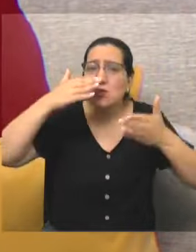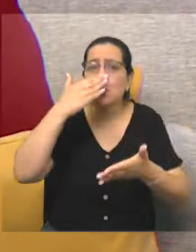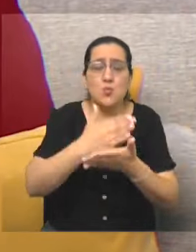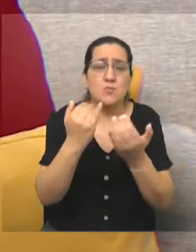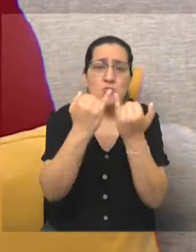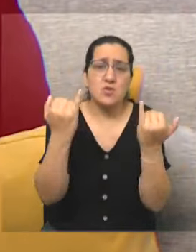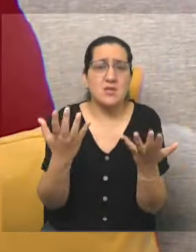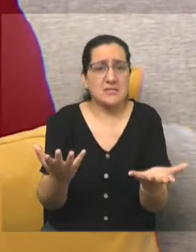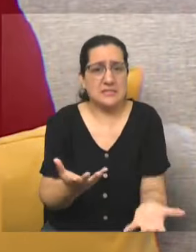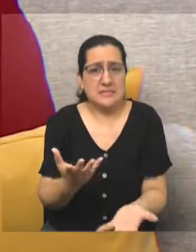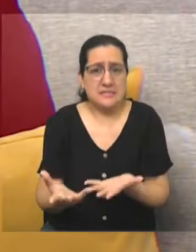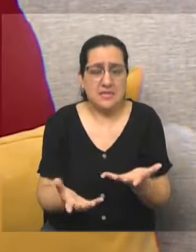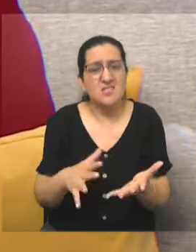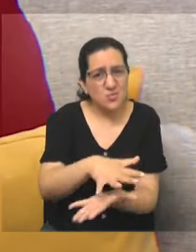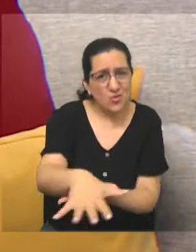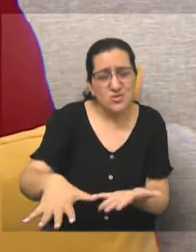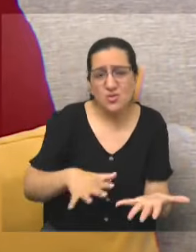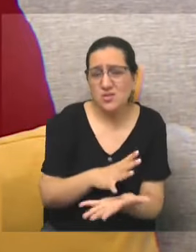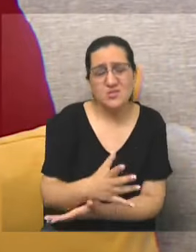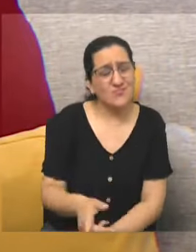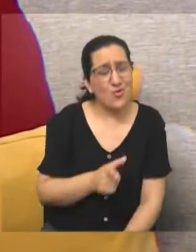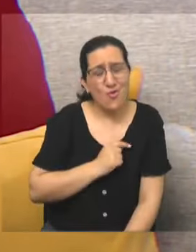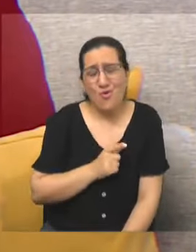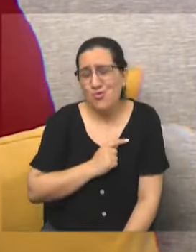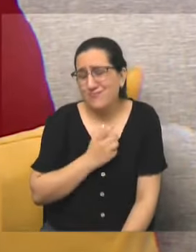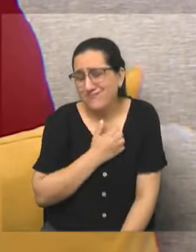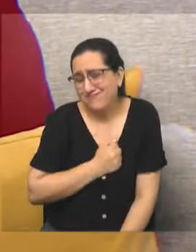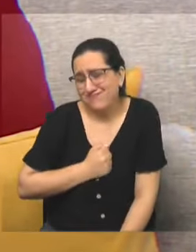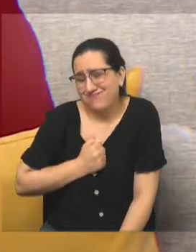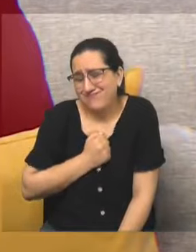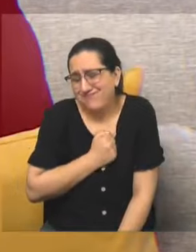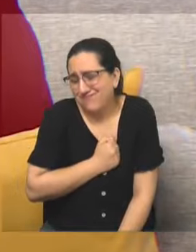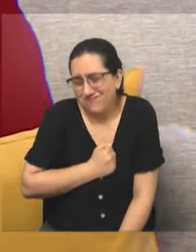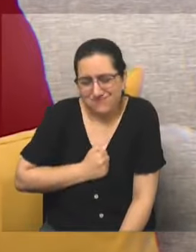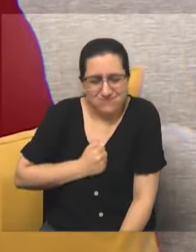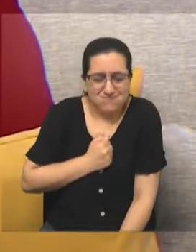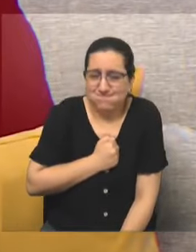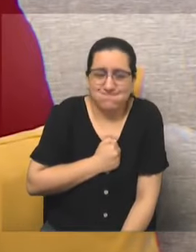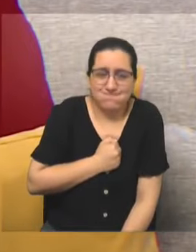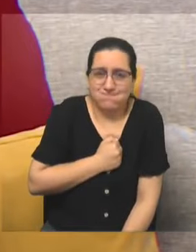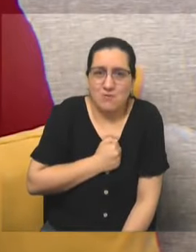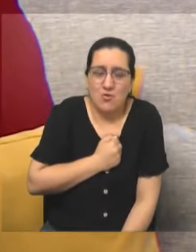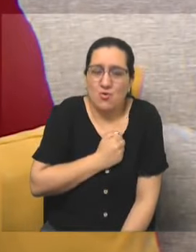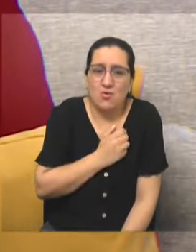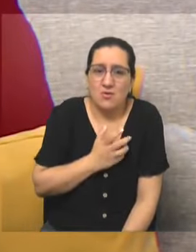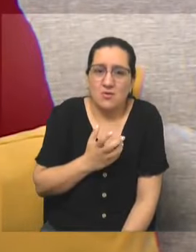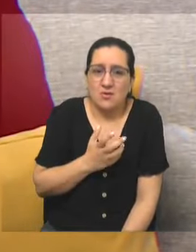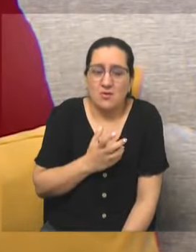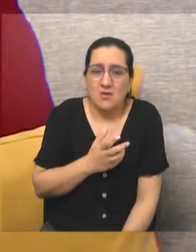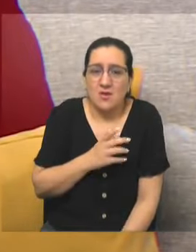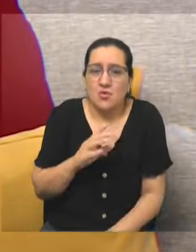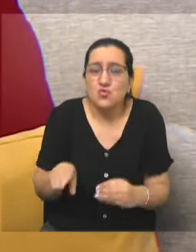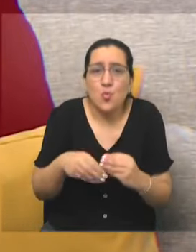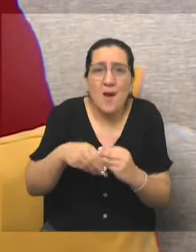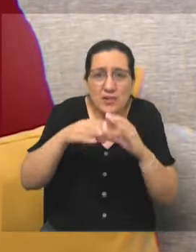Hemos visto hechos dolorosísimos, que no, traerlos todos juntos es como faltarle el respeto a cada